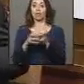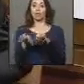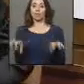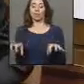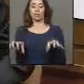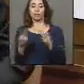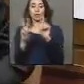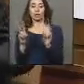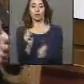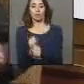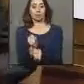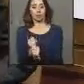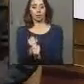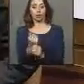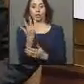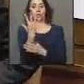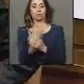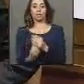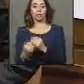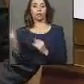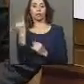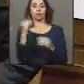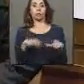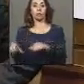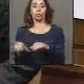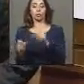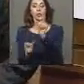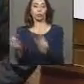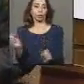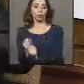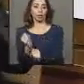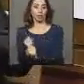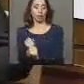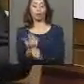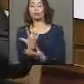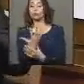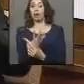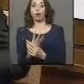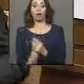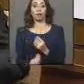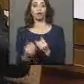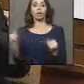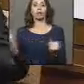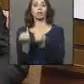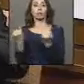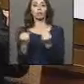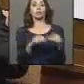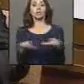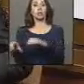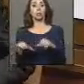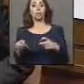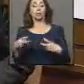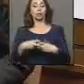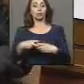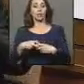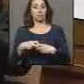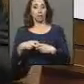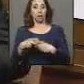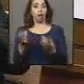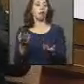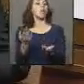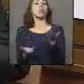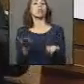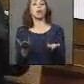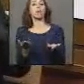mundo del trabajo, se terminó la autonomía del movimiento de trabajadores. Se terminó la autonomía del movimiento sindical. Va